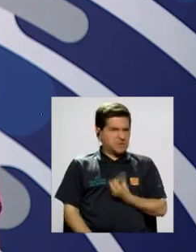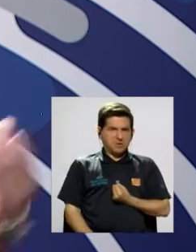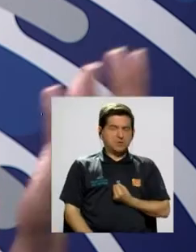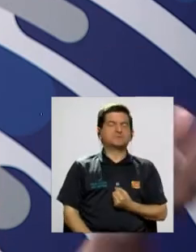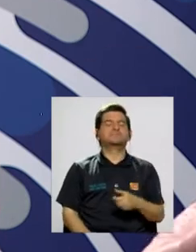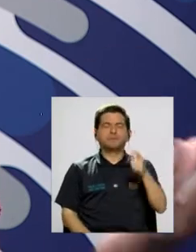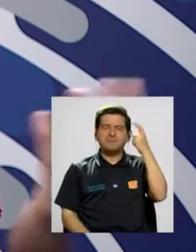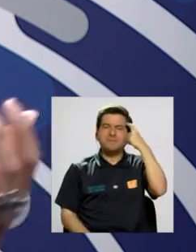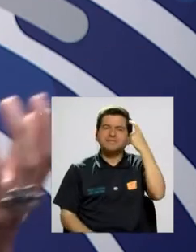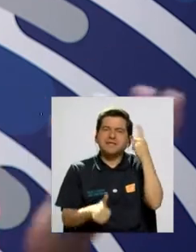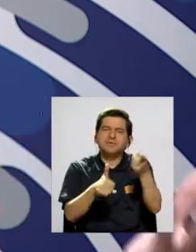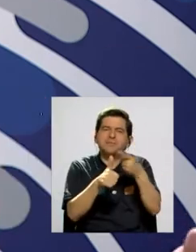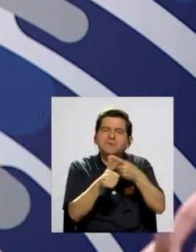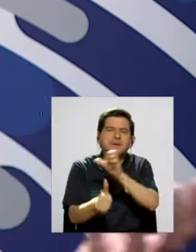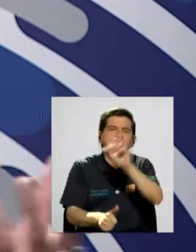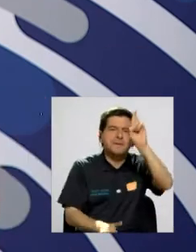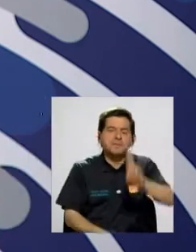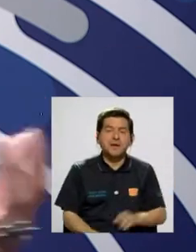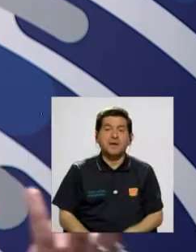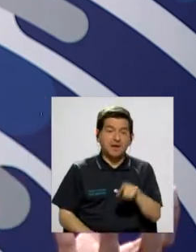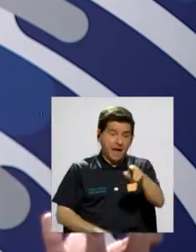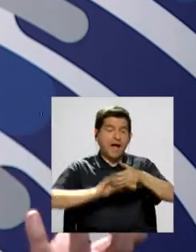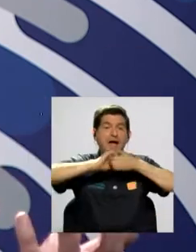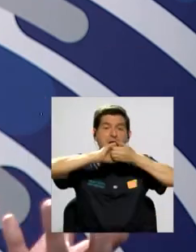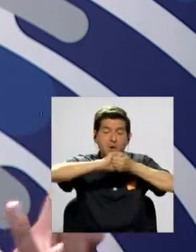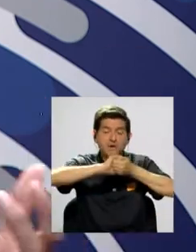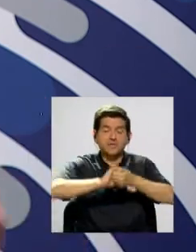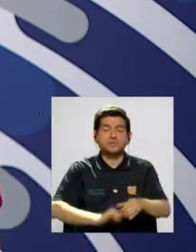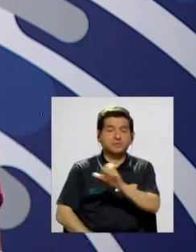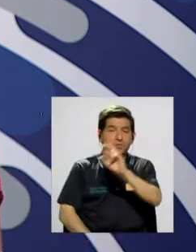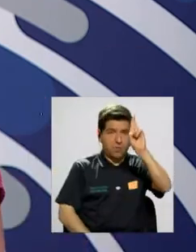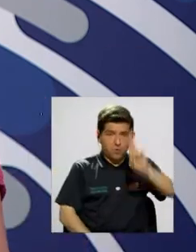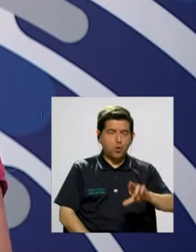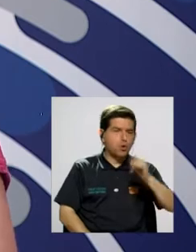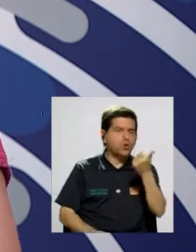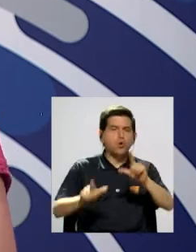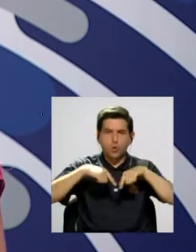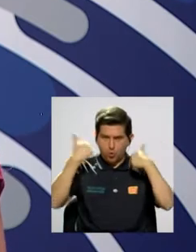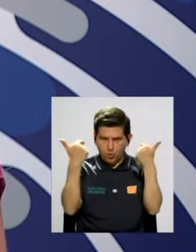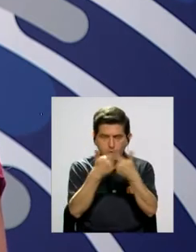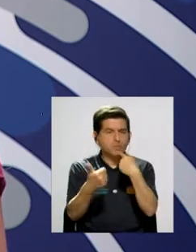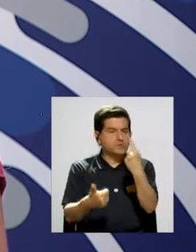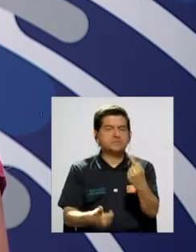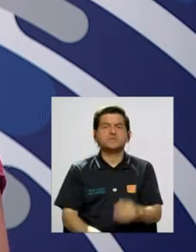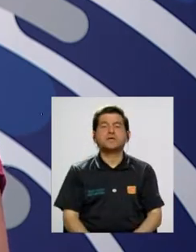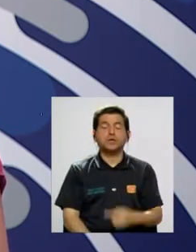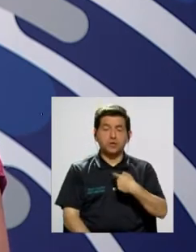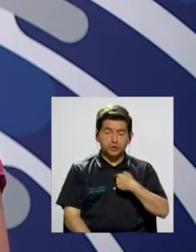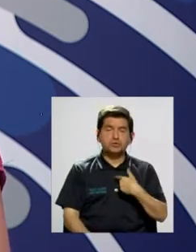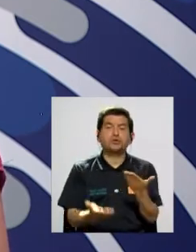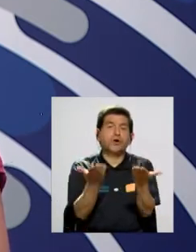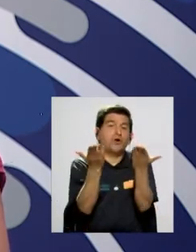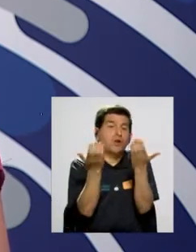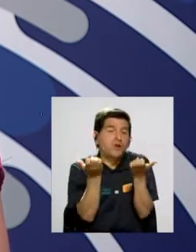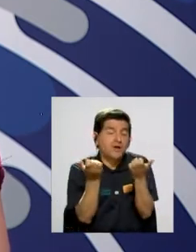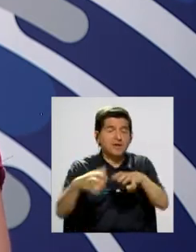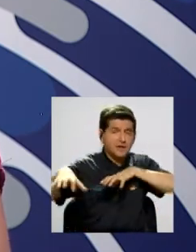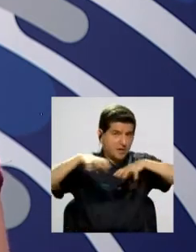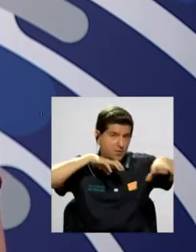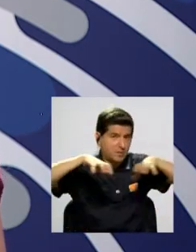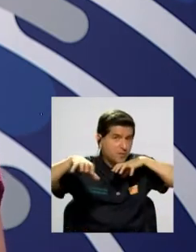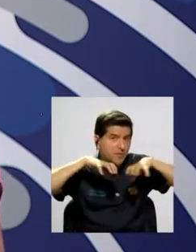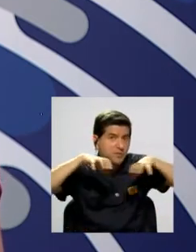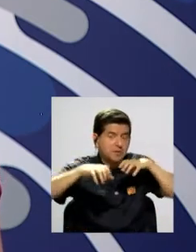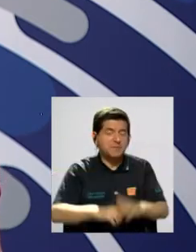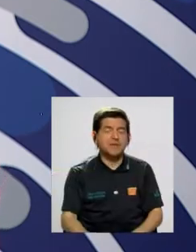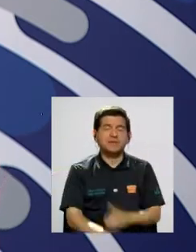pensar por Costa Rica. Y ahí la coalición por Costa Rica y otros movimientos que dijeron yo lo que hago, lo que quiero